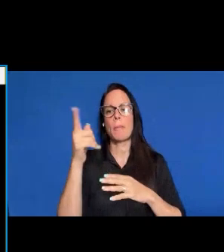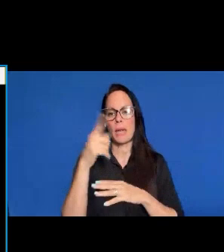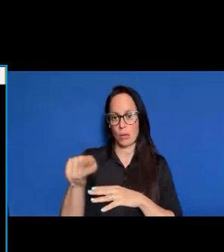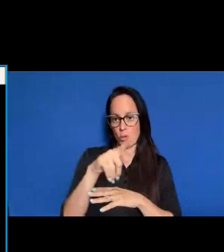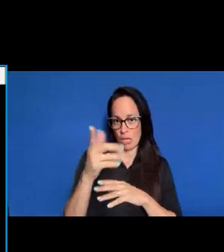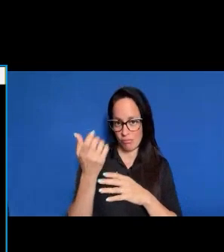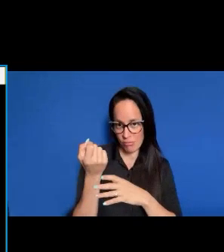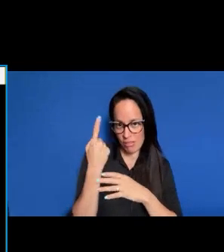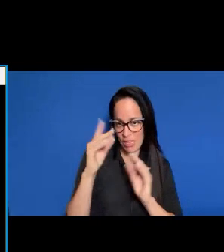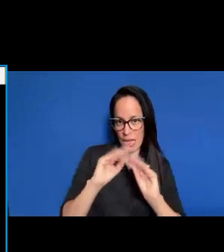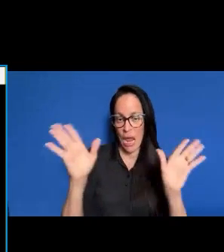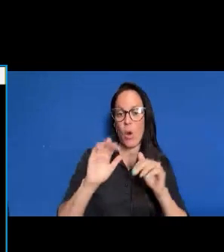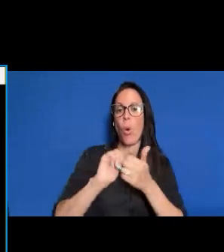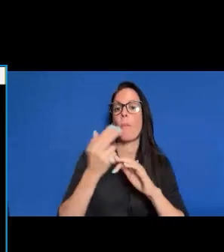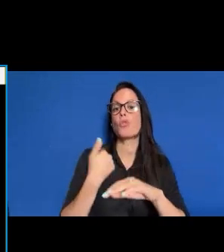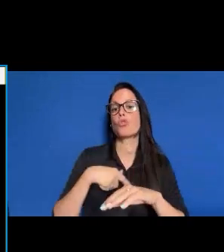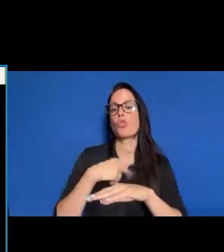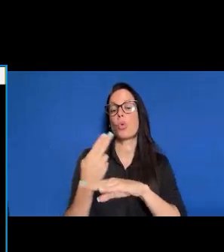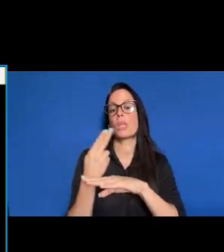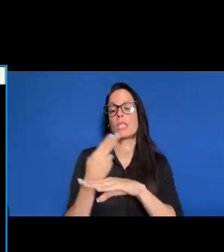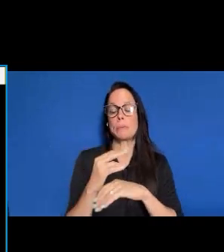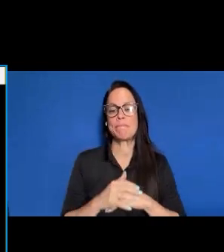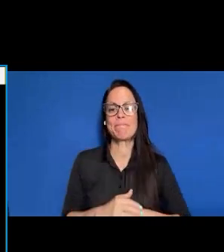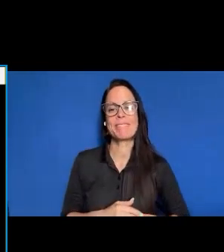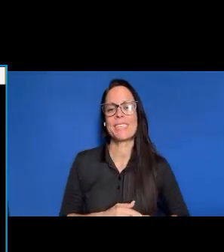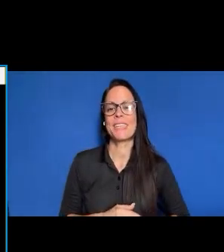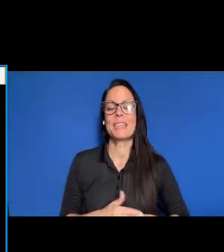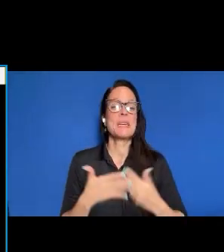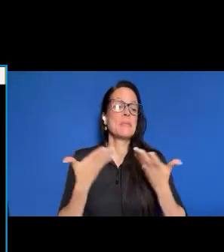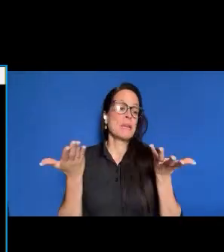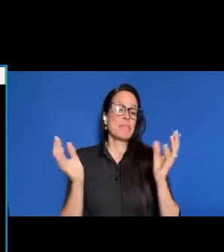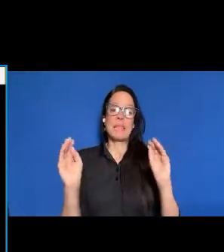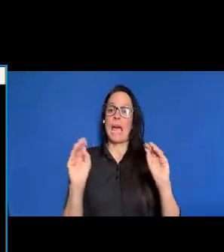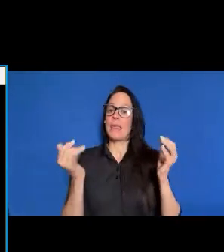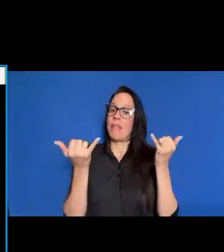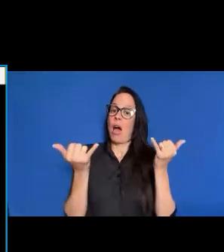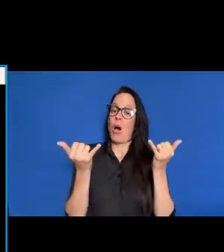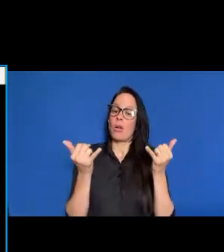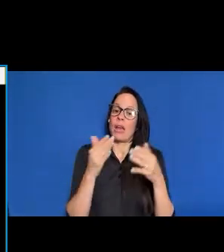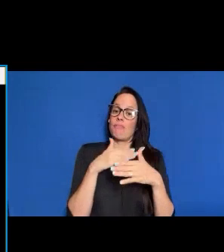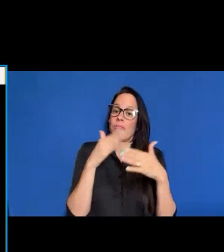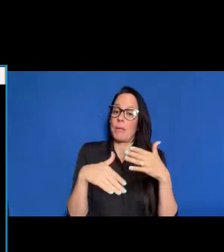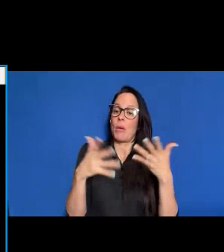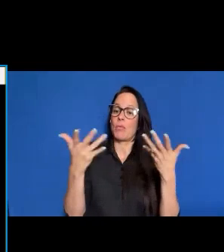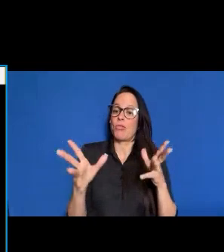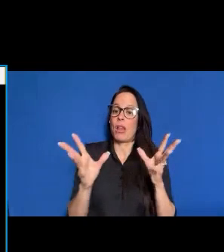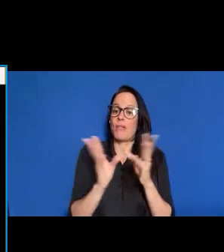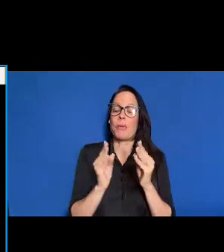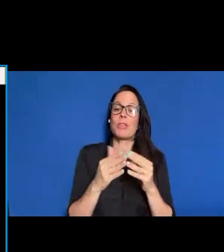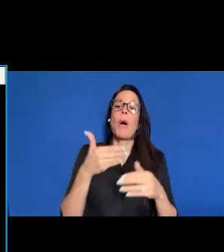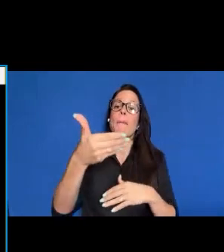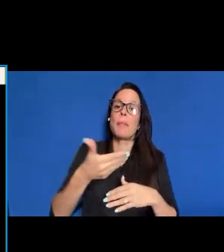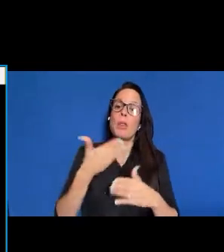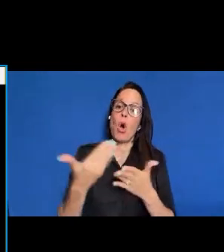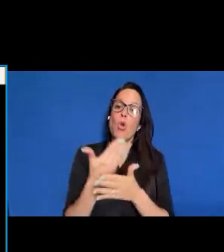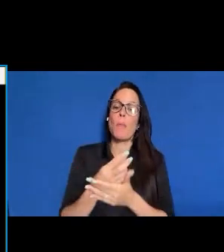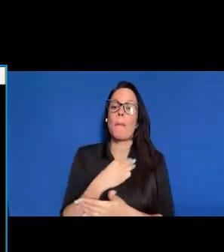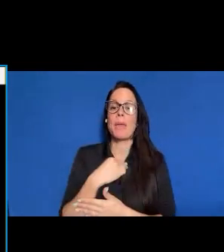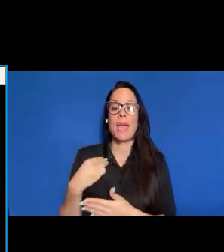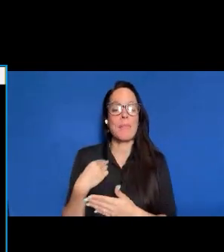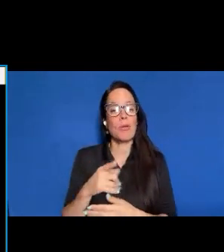utilizando. Así que nada, damos por finalizada esta reunión. Agradecido, bienvenido a los nuevos miembros. Así que encantado de tenerlos por